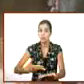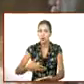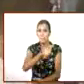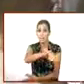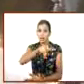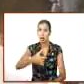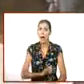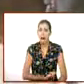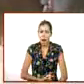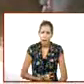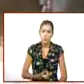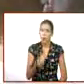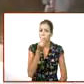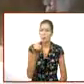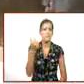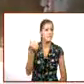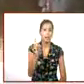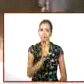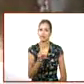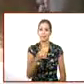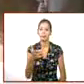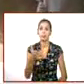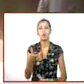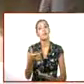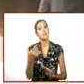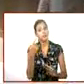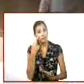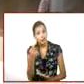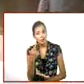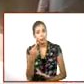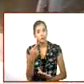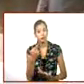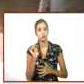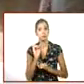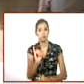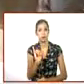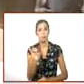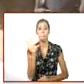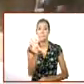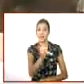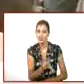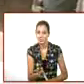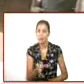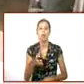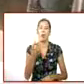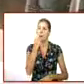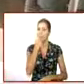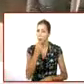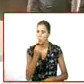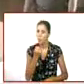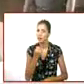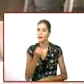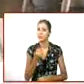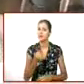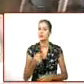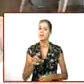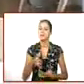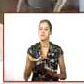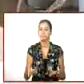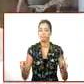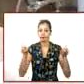de hambrientos en el mundo y naturalmente son los países pobres, los